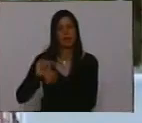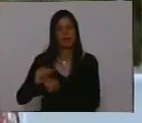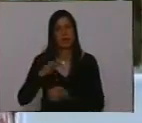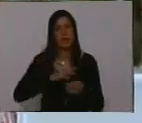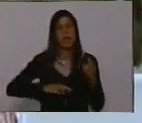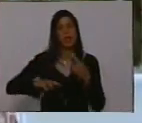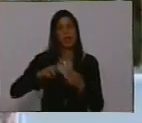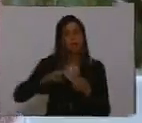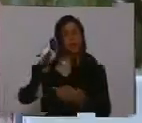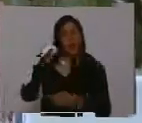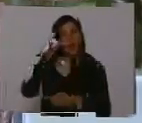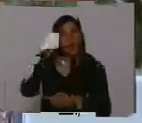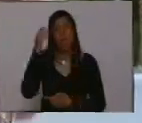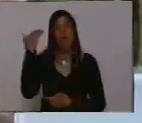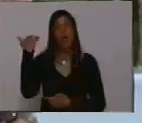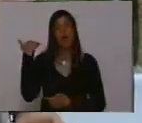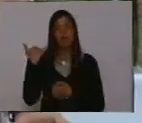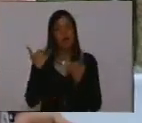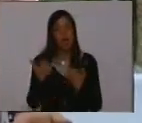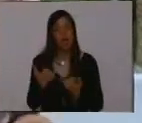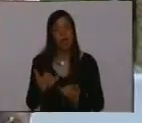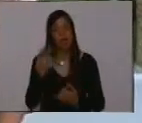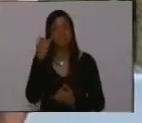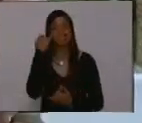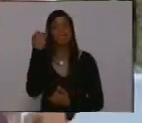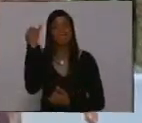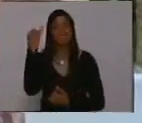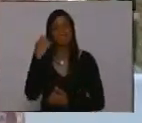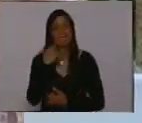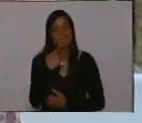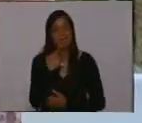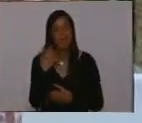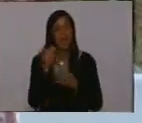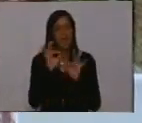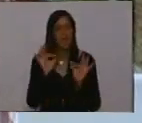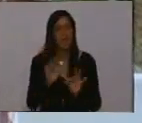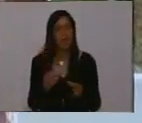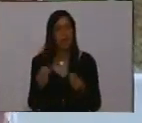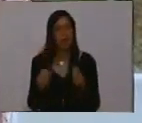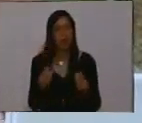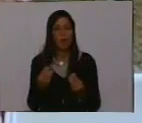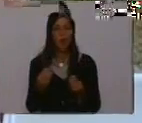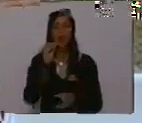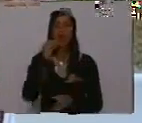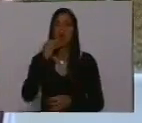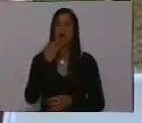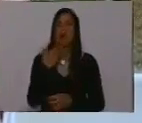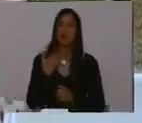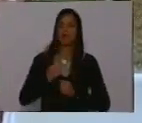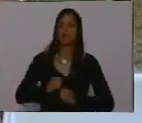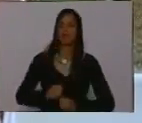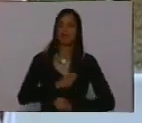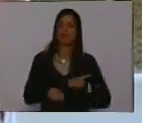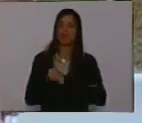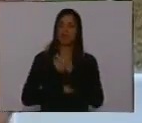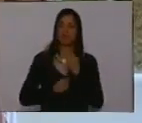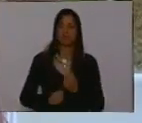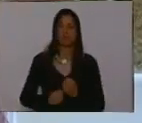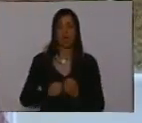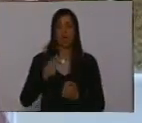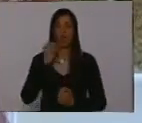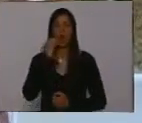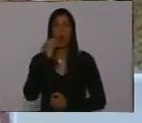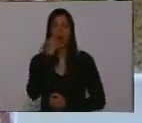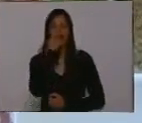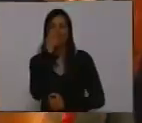Y lo vieron hace mucho tiempo y decidieron hacerlo. Y no tenían otra forma, porque se estaban enfrentando a una juventud cualquiera, no a la juventud de cualquier pueblo. No